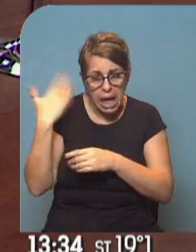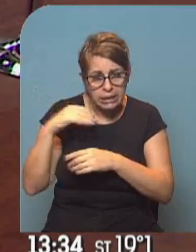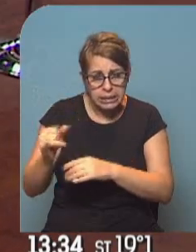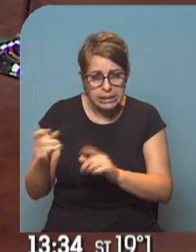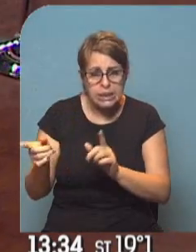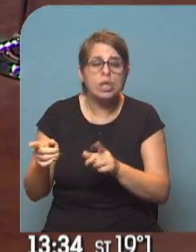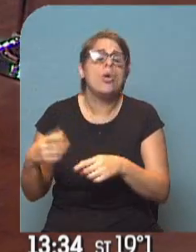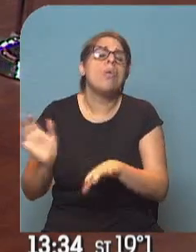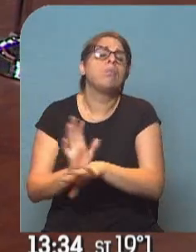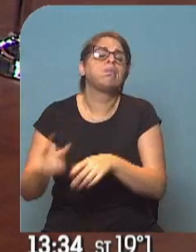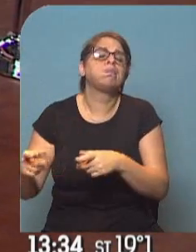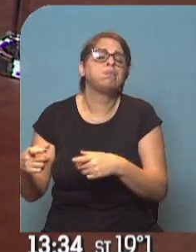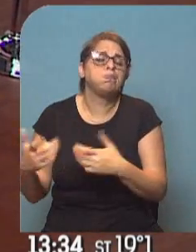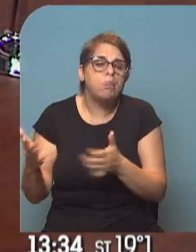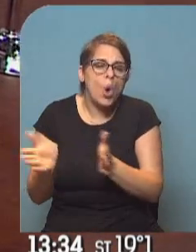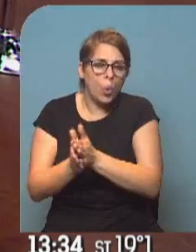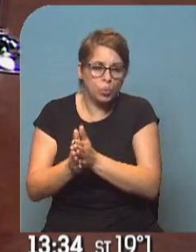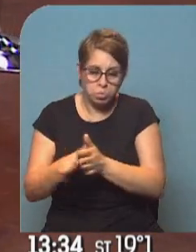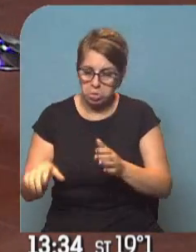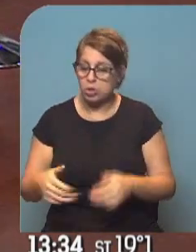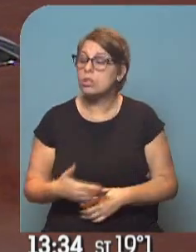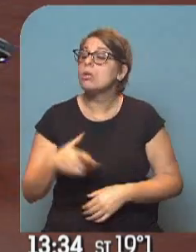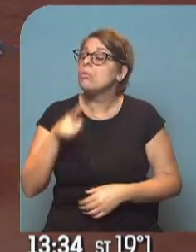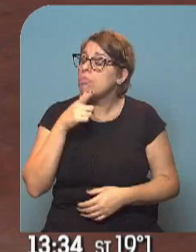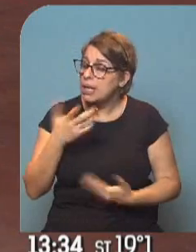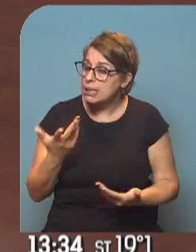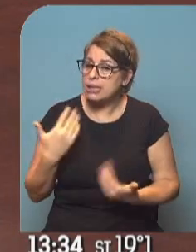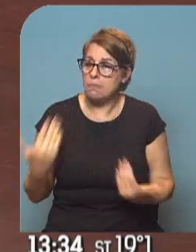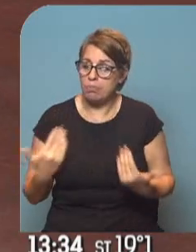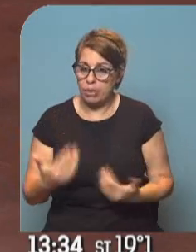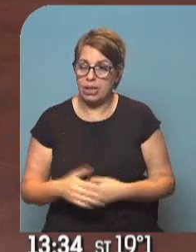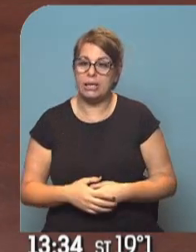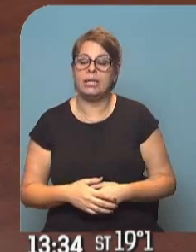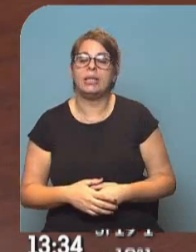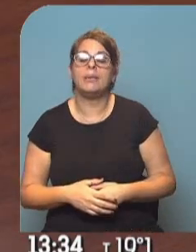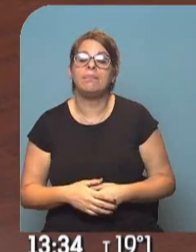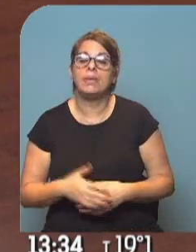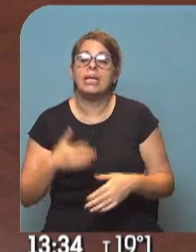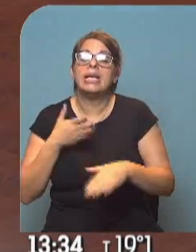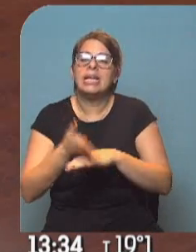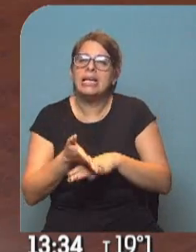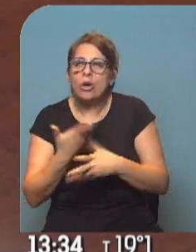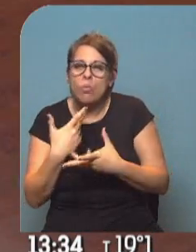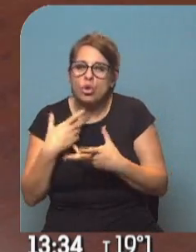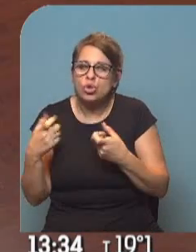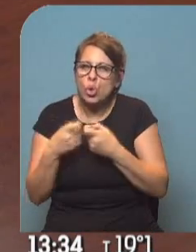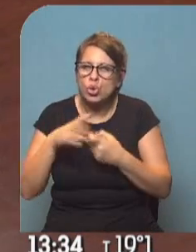hacía, y de hecho de algún modo también parecía que habilitaba este espacio para Donald Trump. Sin embargo, una vez que ve cómo